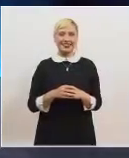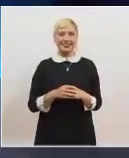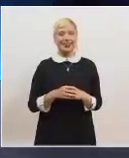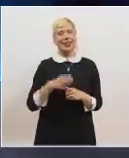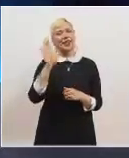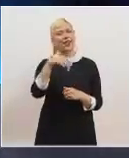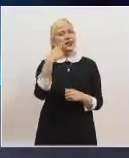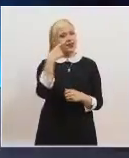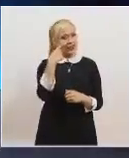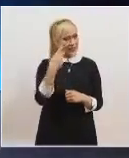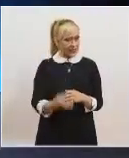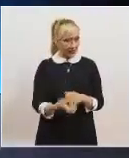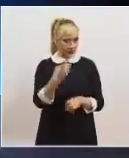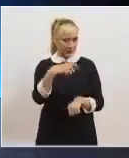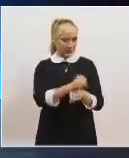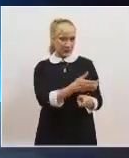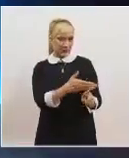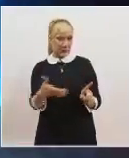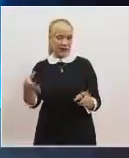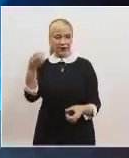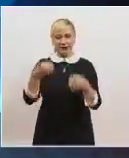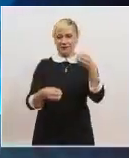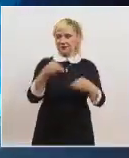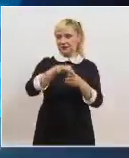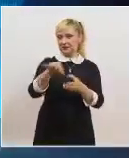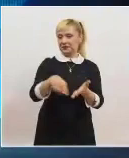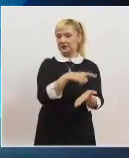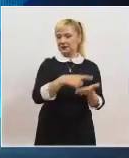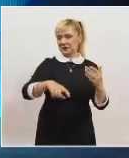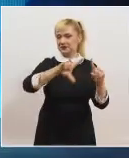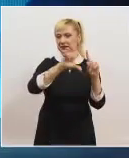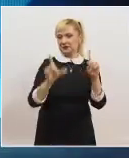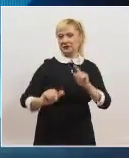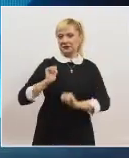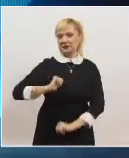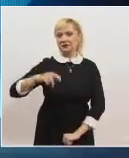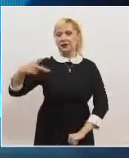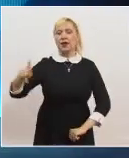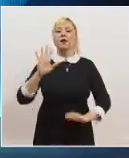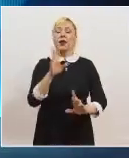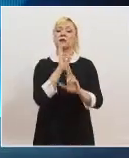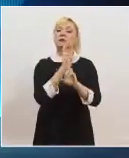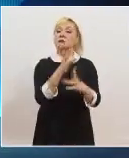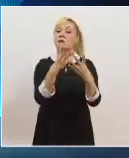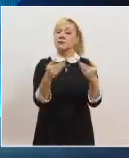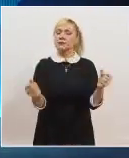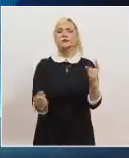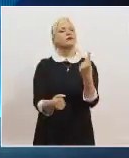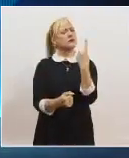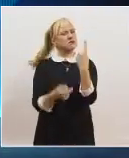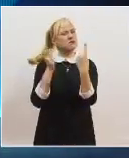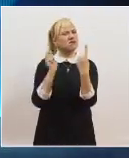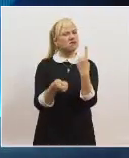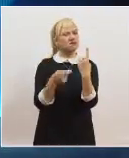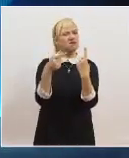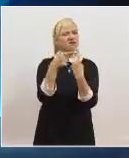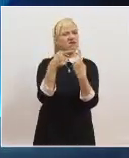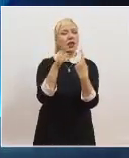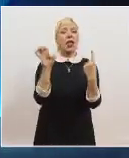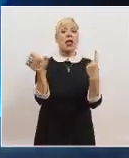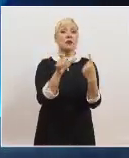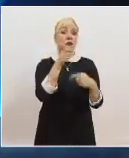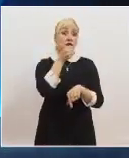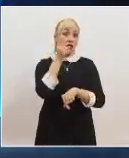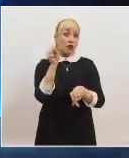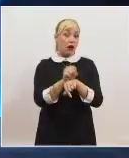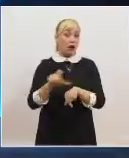Fíjense que esta semana el Tribunal Electoral del Poder Judicial de la Federación resolvió diversos asuntos, entre ellos uno relacionado con el